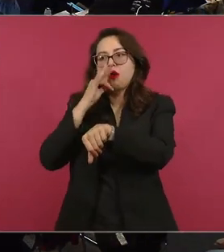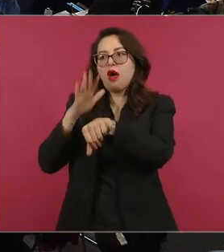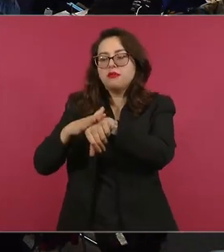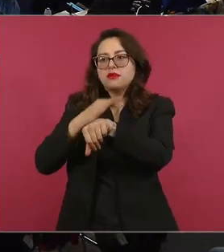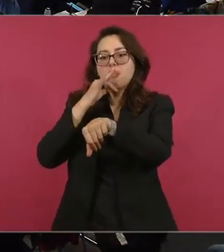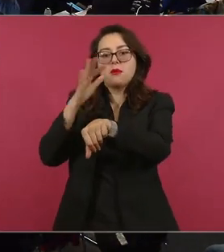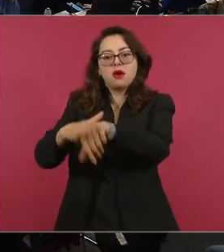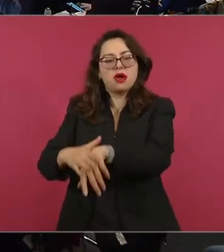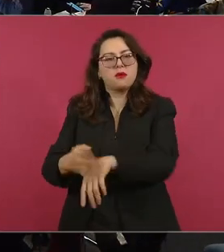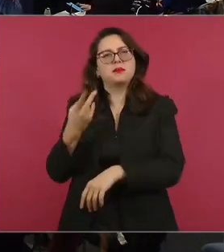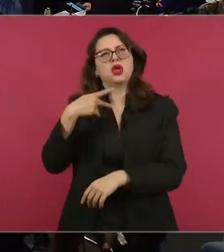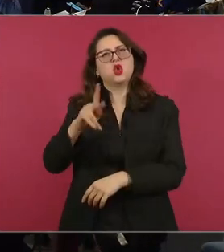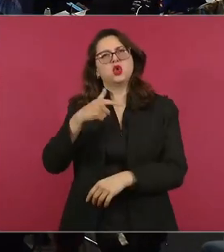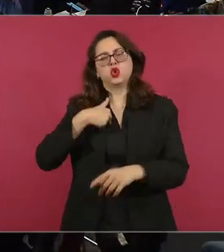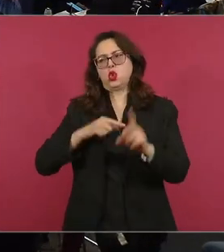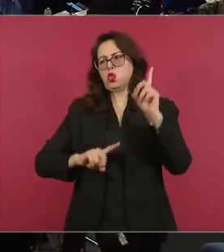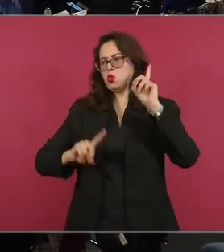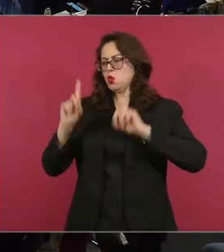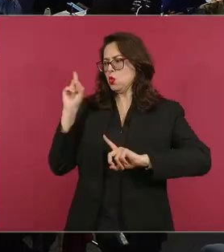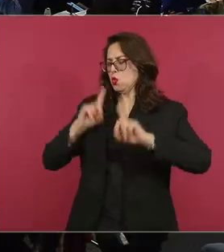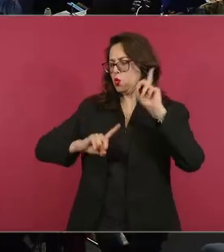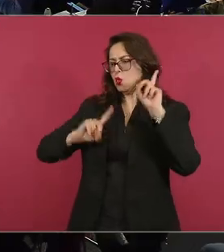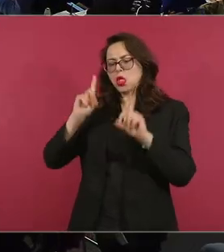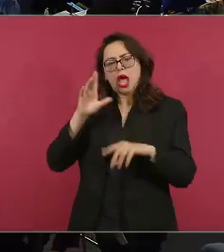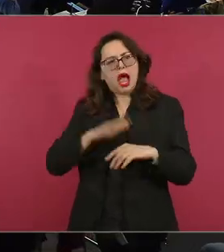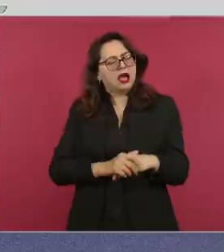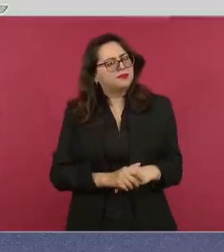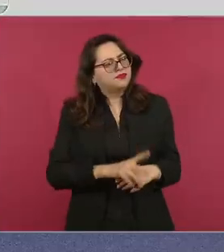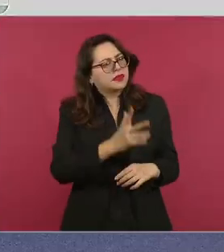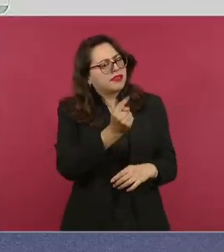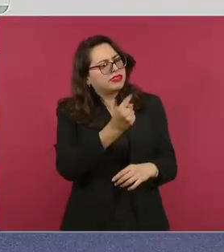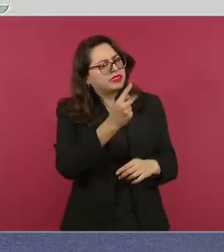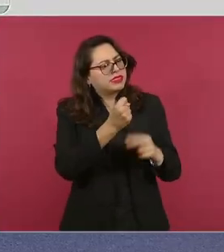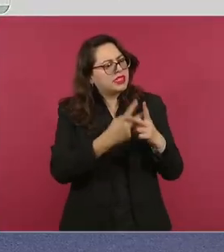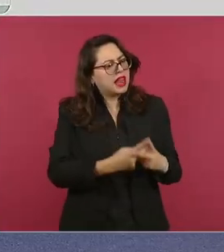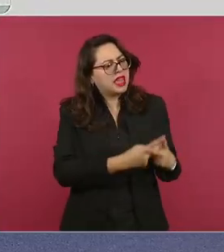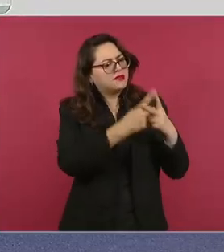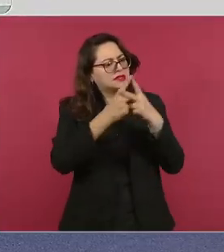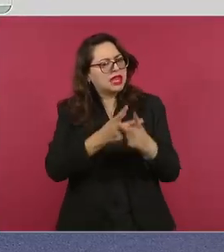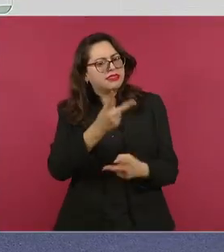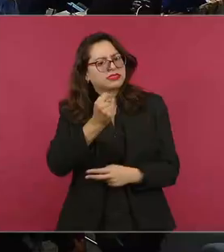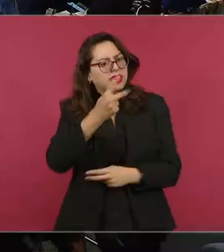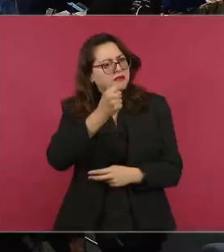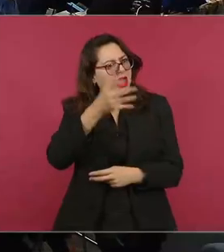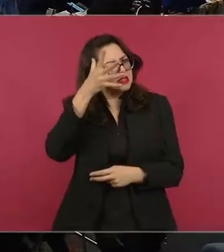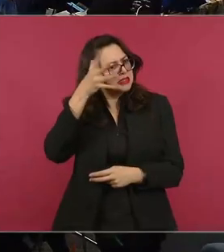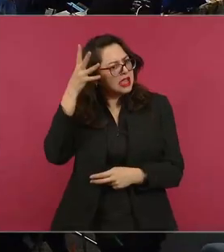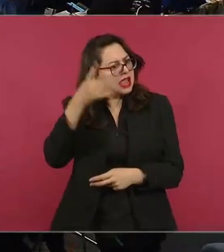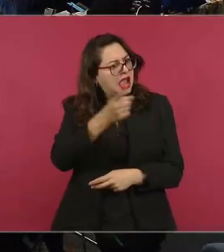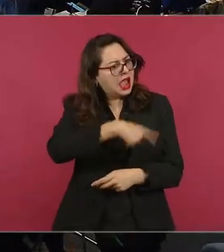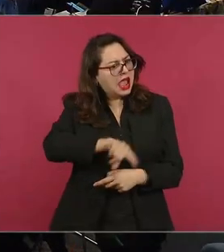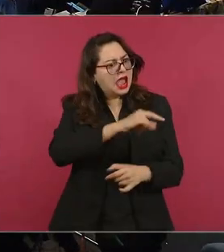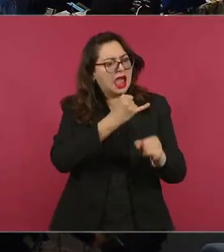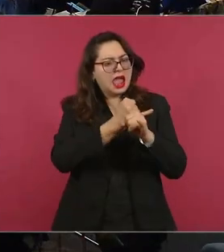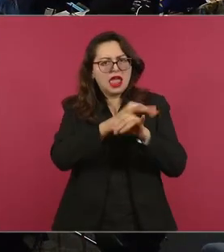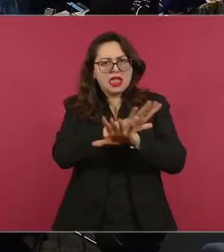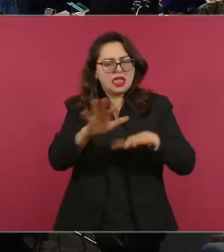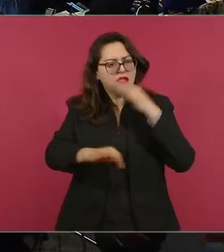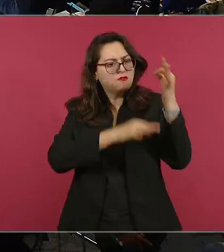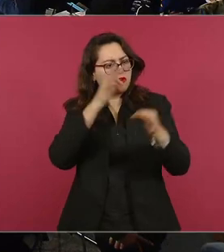informó Azteca y qué informó Televisa? Pues sí informaron